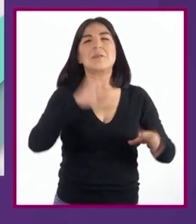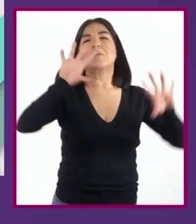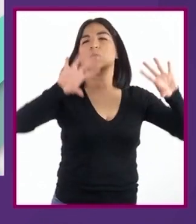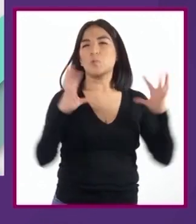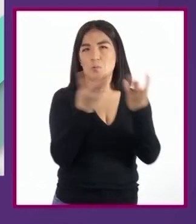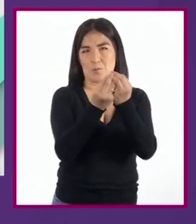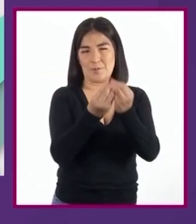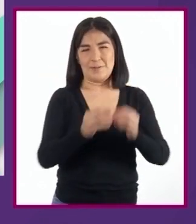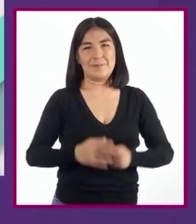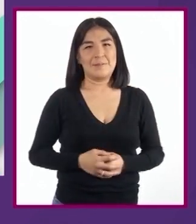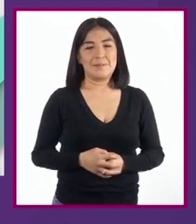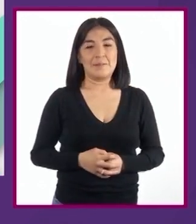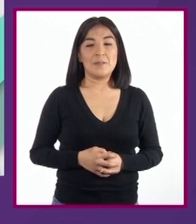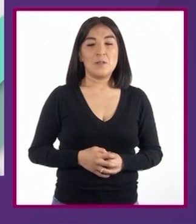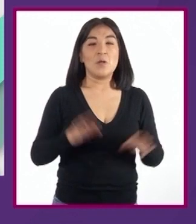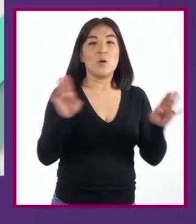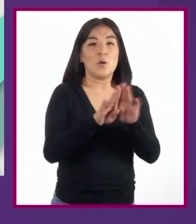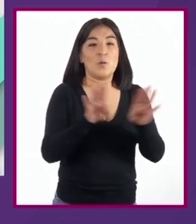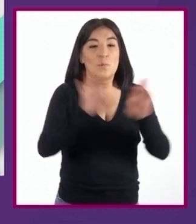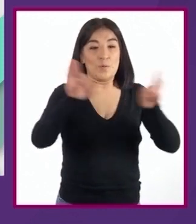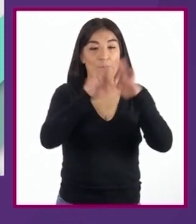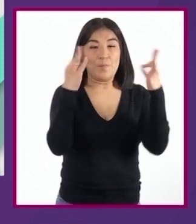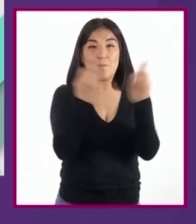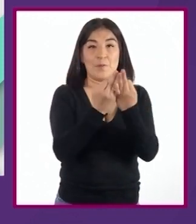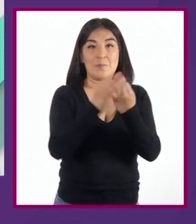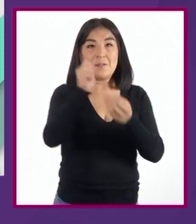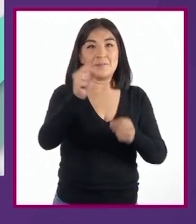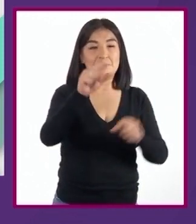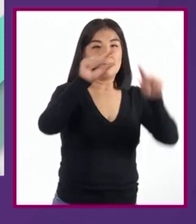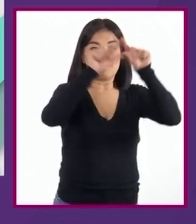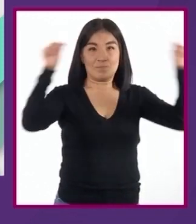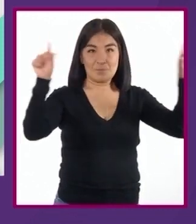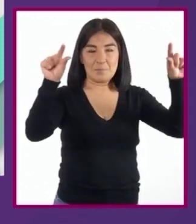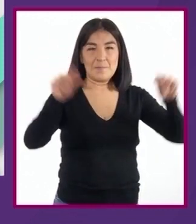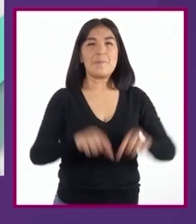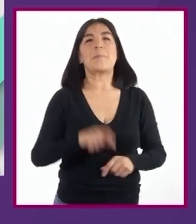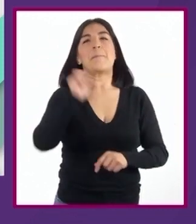total. De forma horizontal, anotamos a